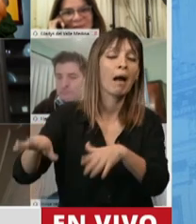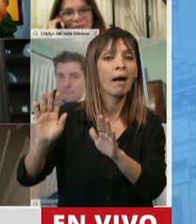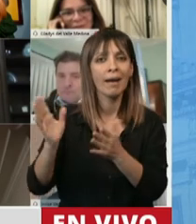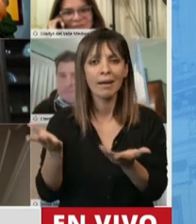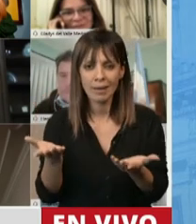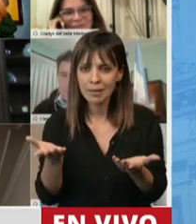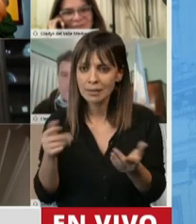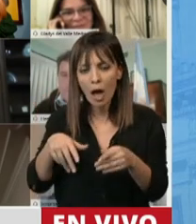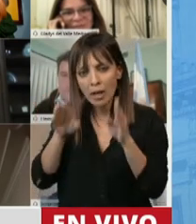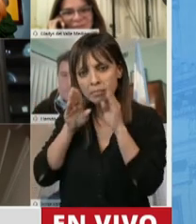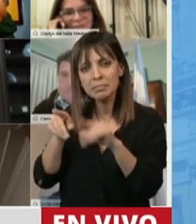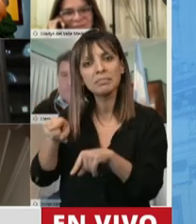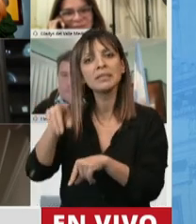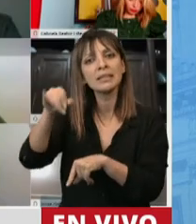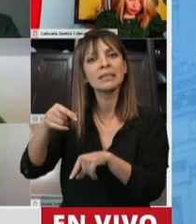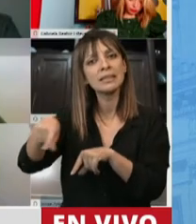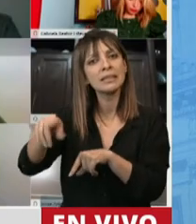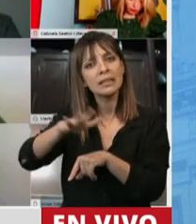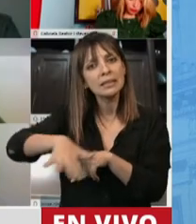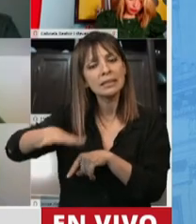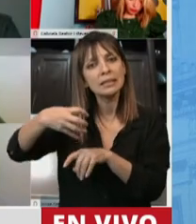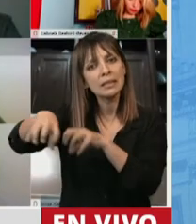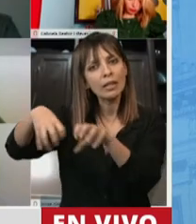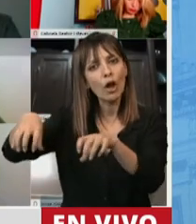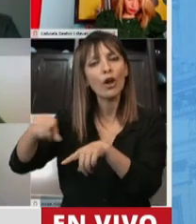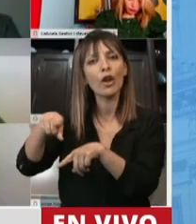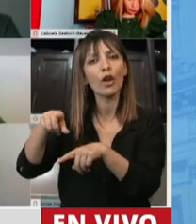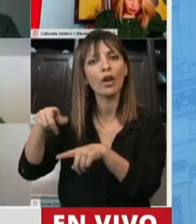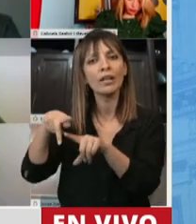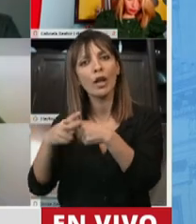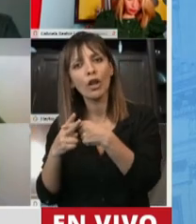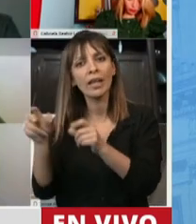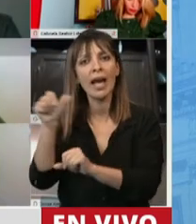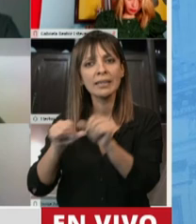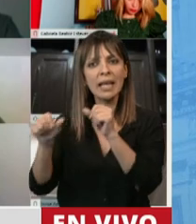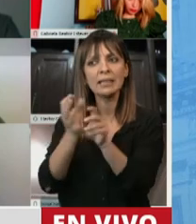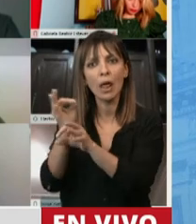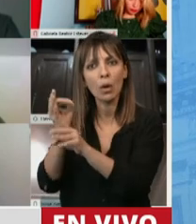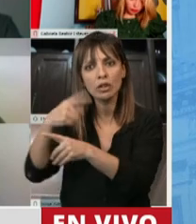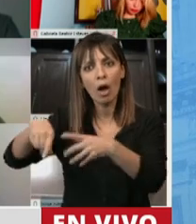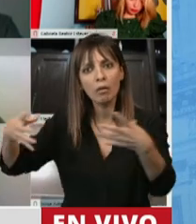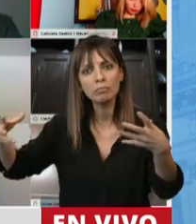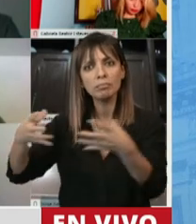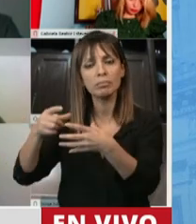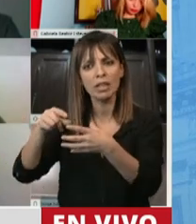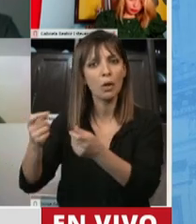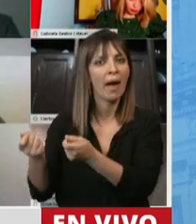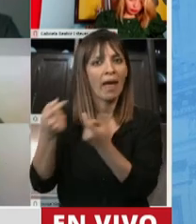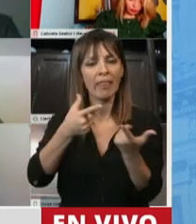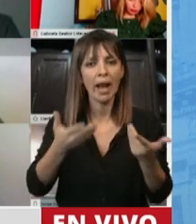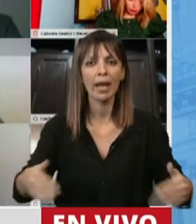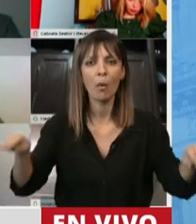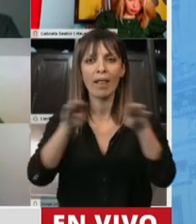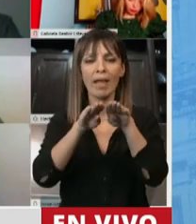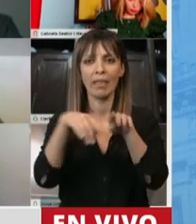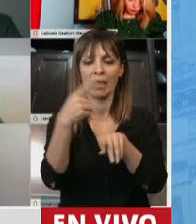convencido que es uno de los sectores, sobre todo, que más igualdad van a generar y que